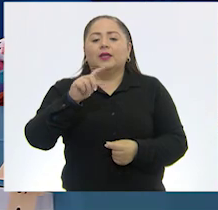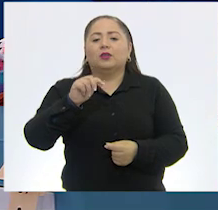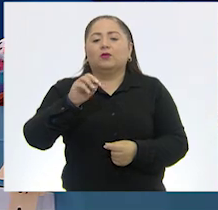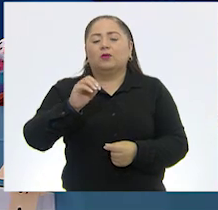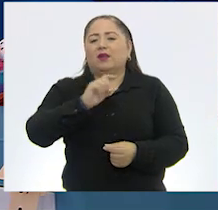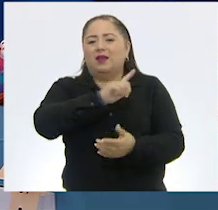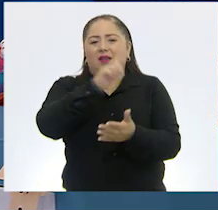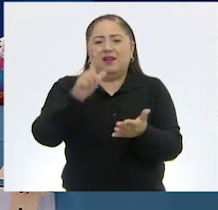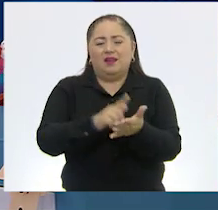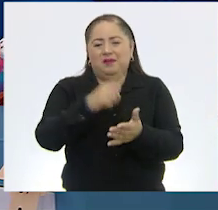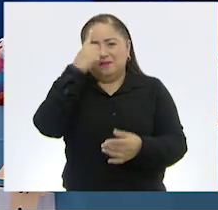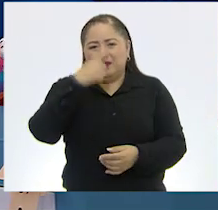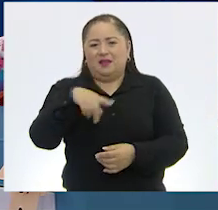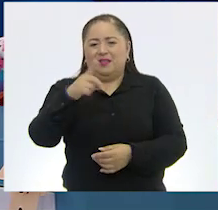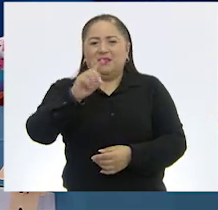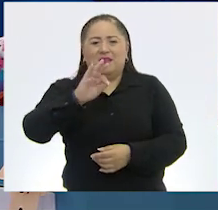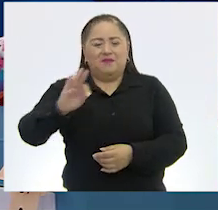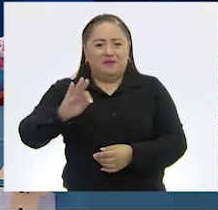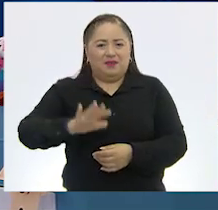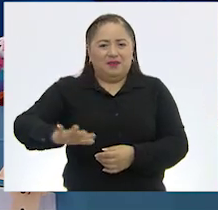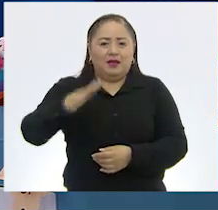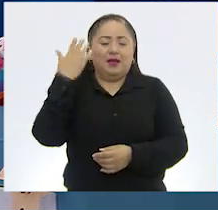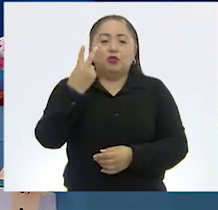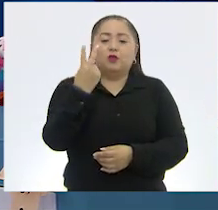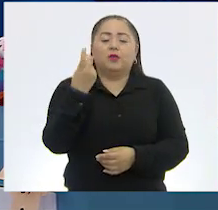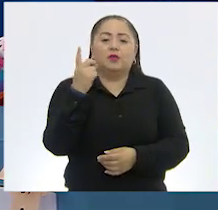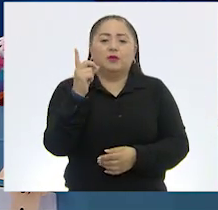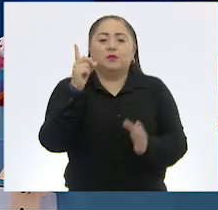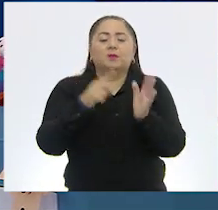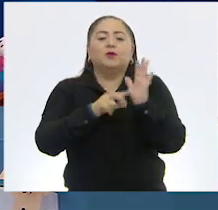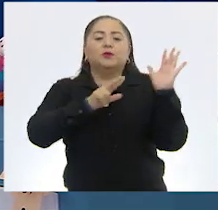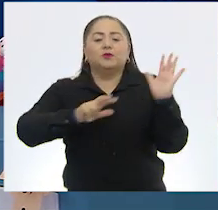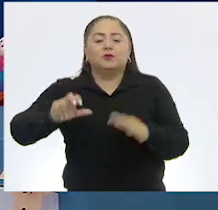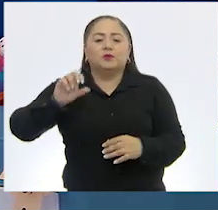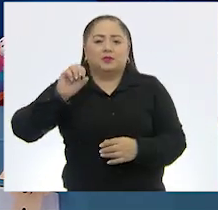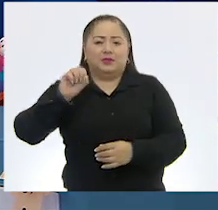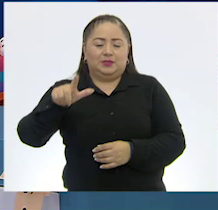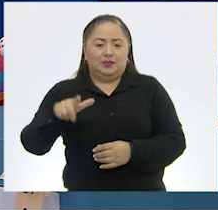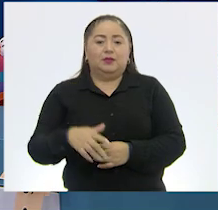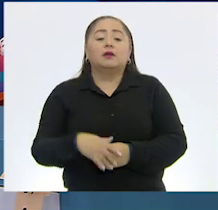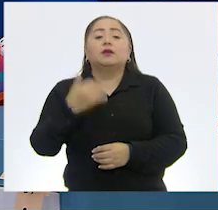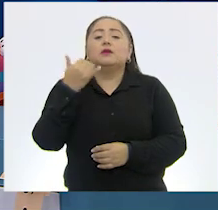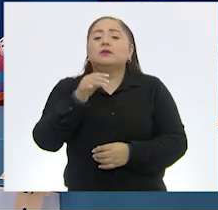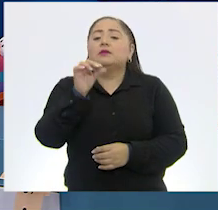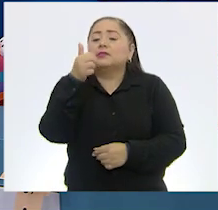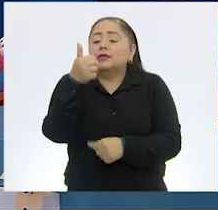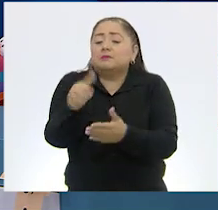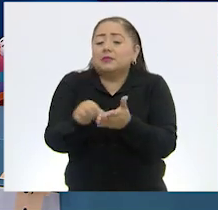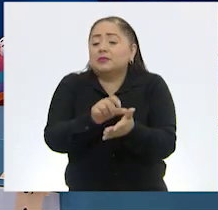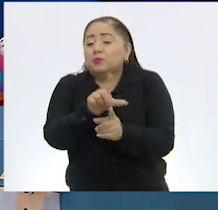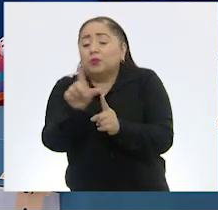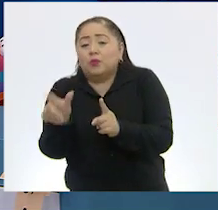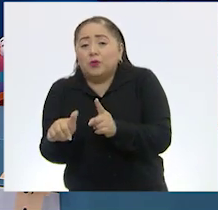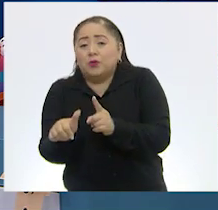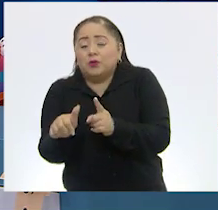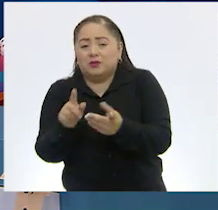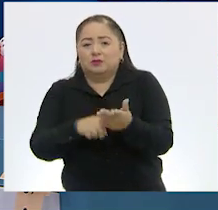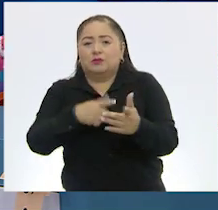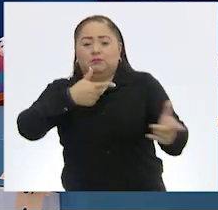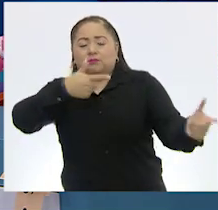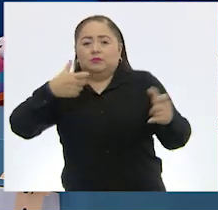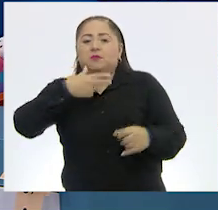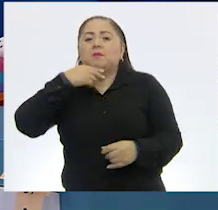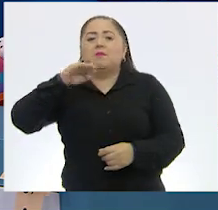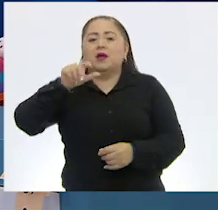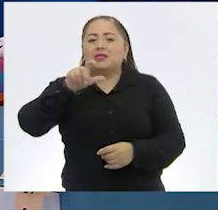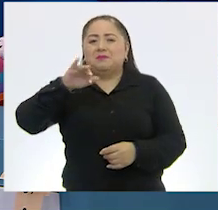Orgánica de Instrucción Pública del Distrito Federal el 2 de diciembre de 1867, tan solo 6 meses después del fusilamiento de